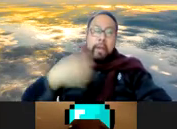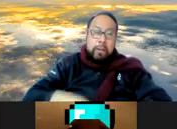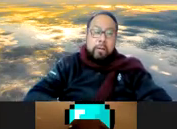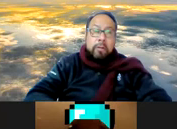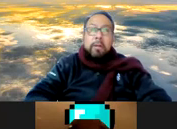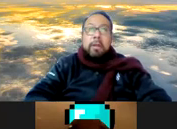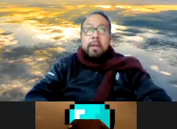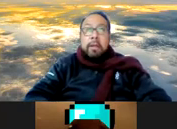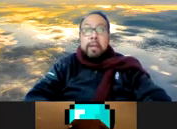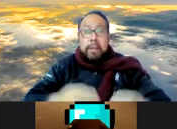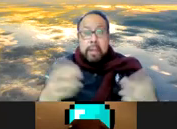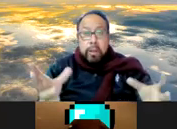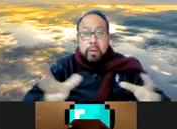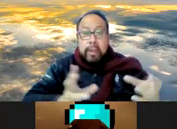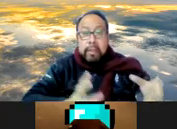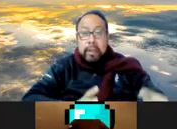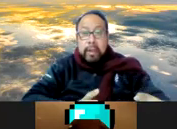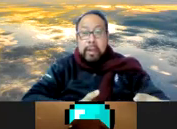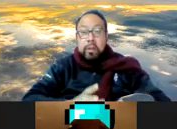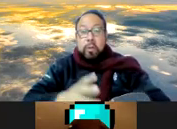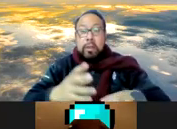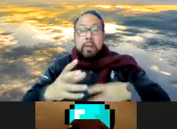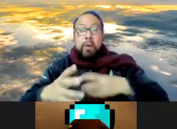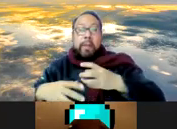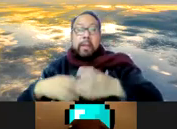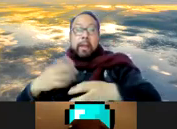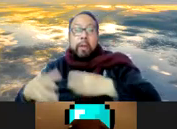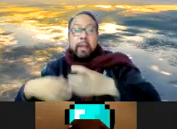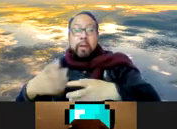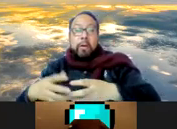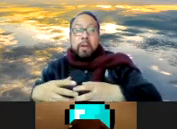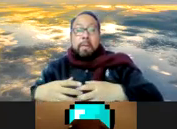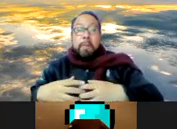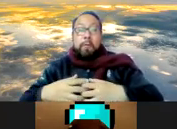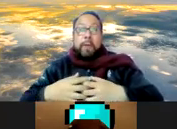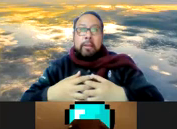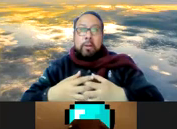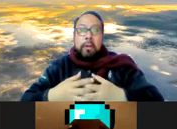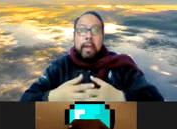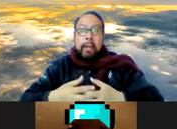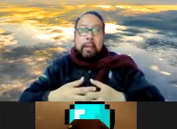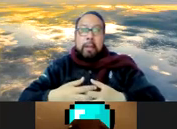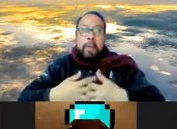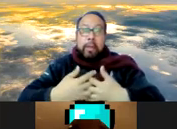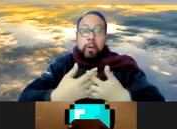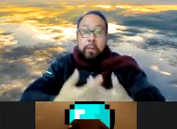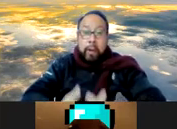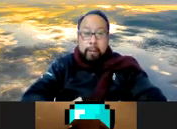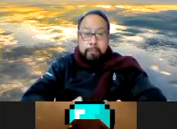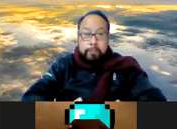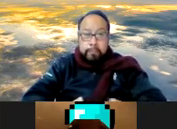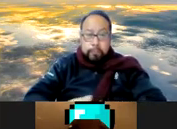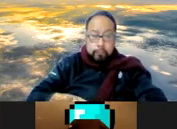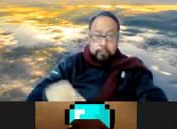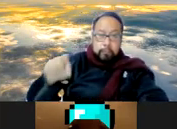en congresos, seminarios, etc. Entonces se vuelve ya en un género profesional del medio